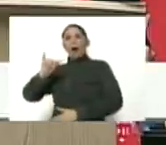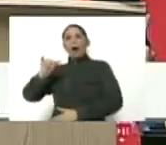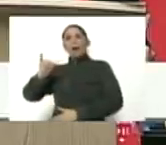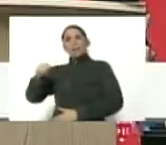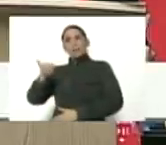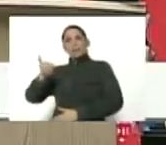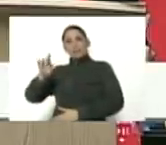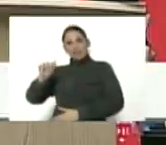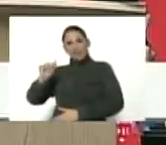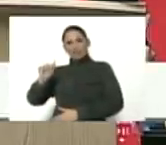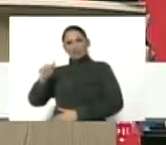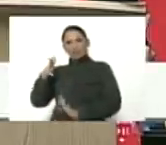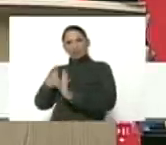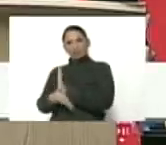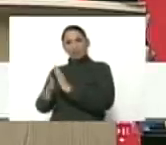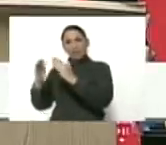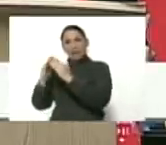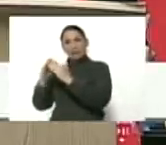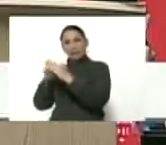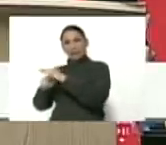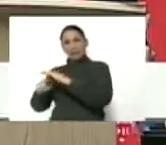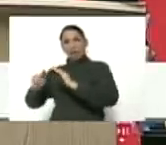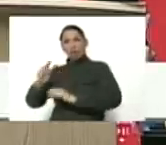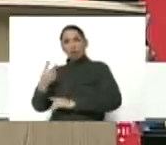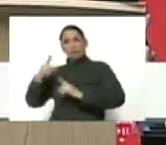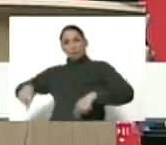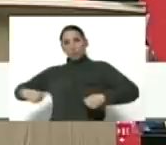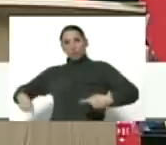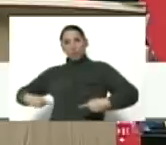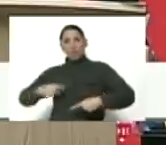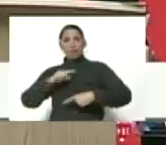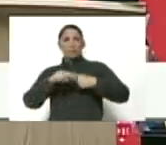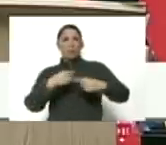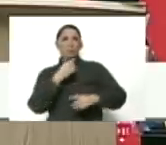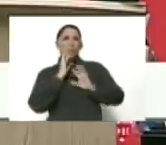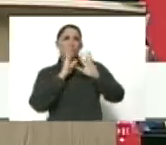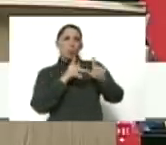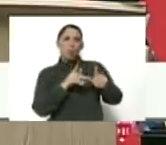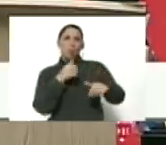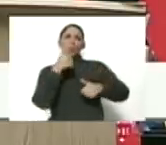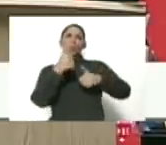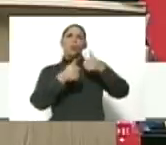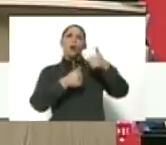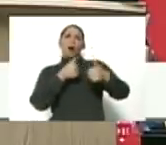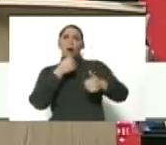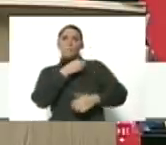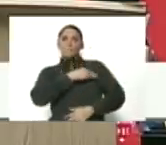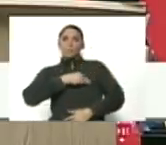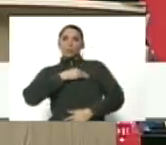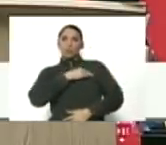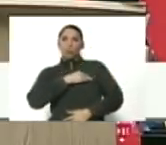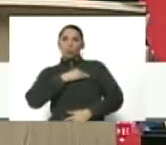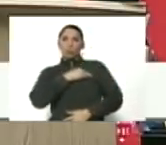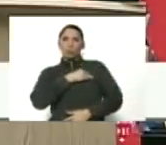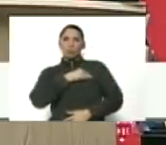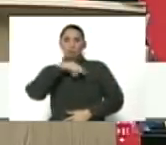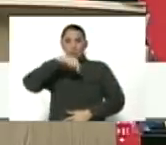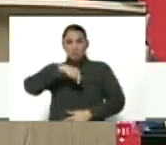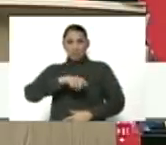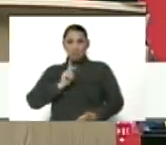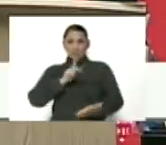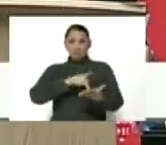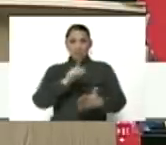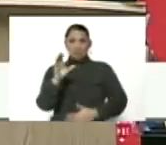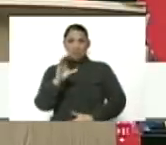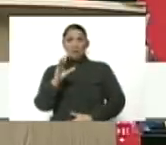finca de Doble Rueda. Luego menciona brevemente cuáles serían sus misiones aquí al llegar a